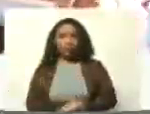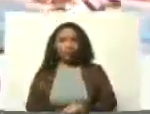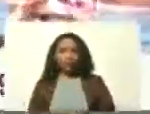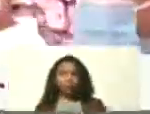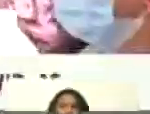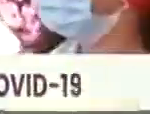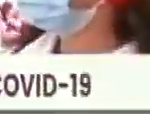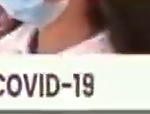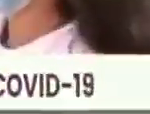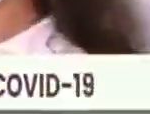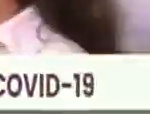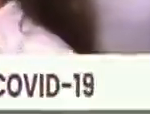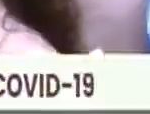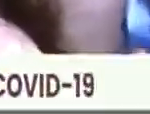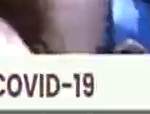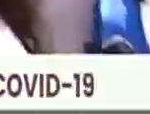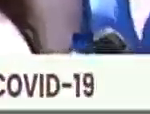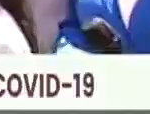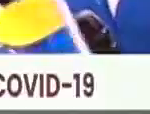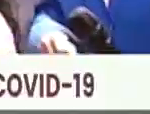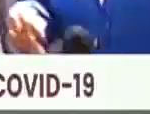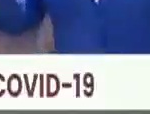El Castile comandando,